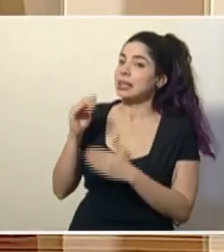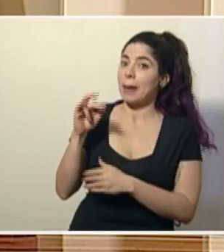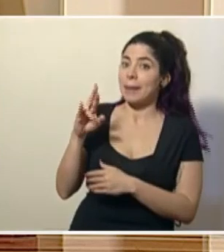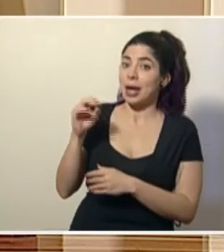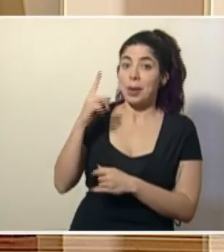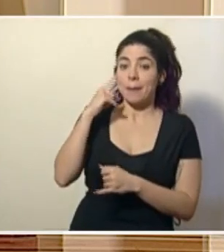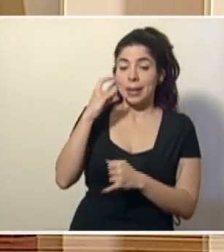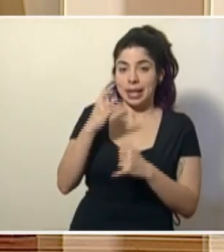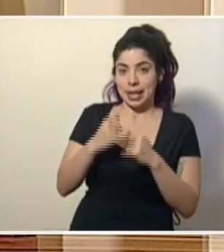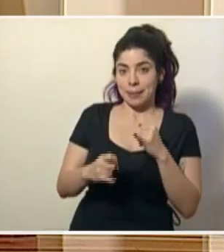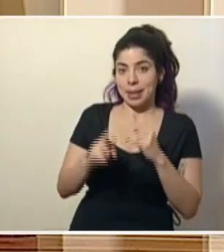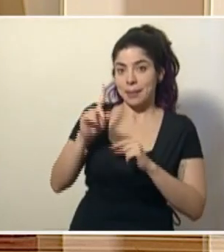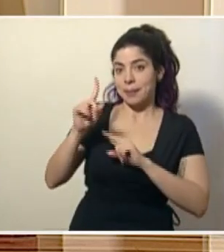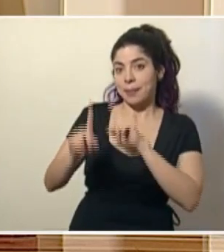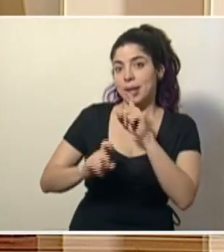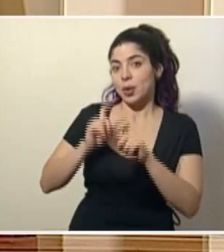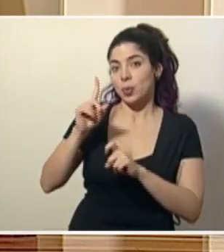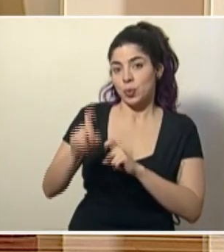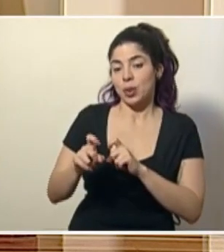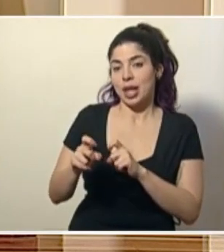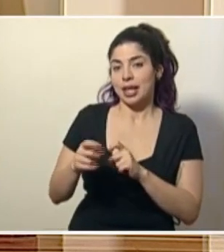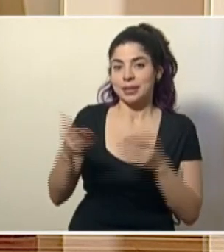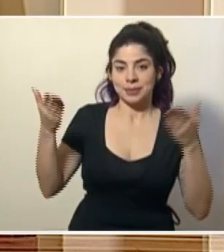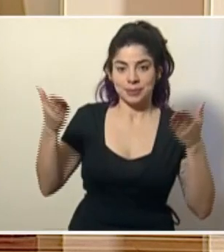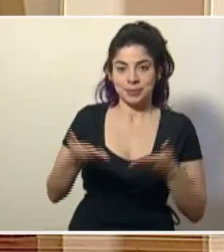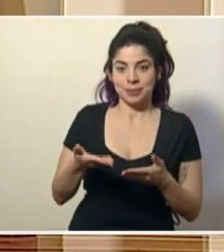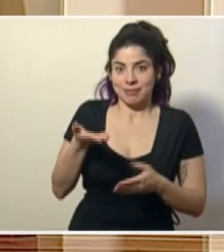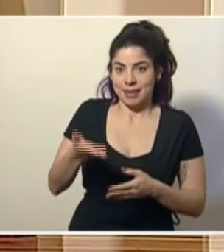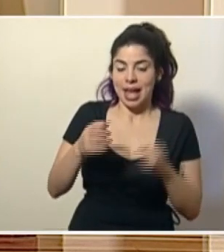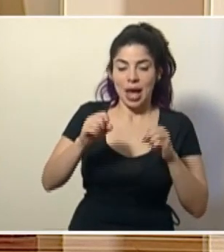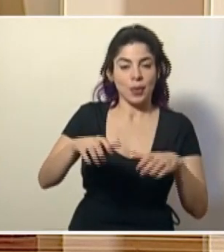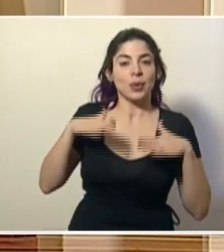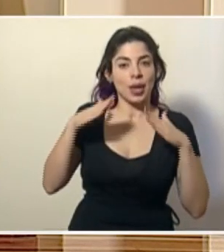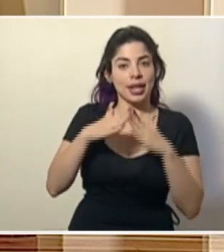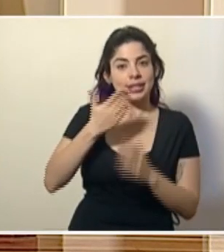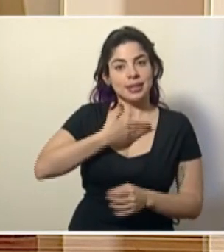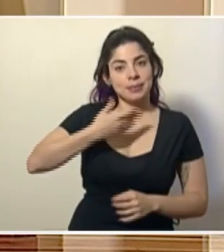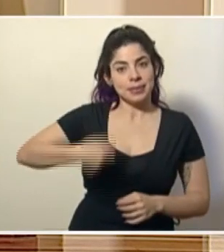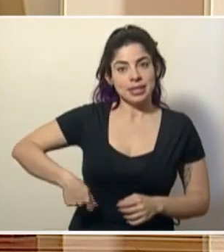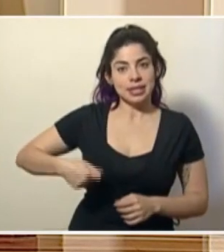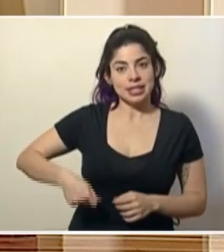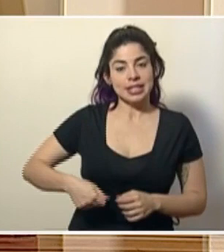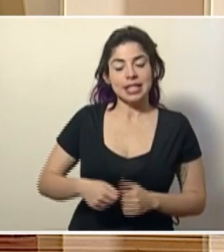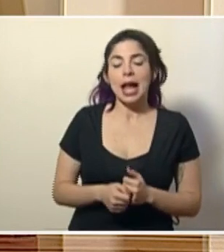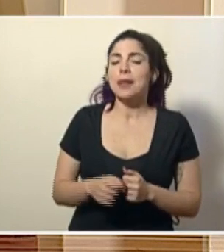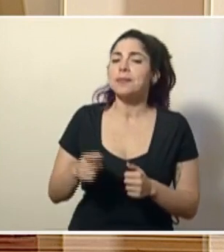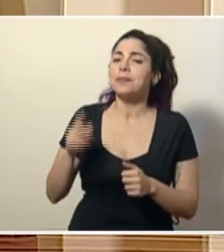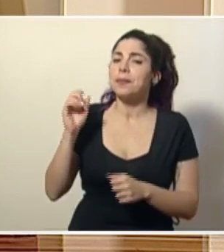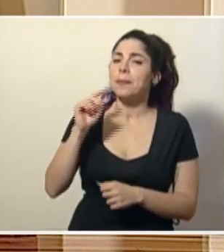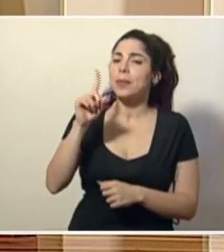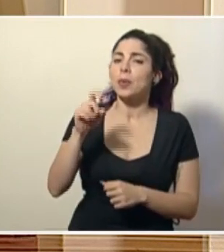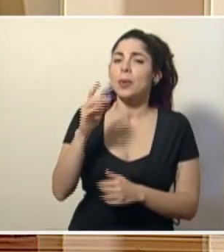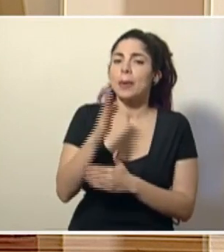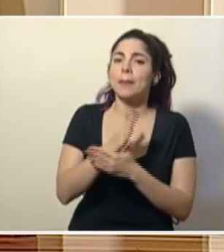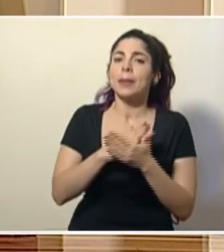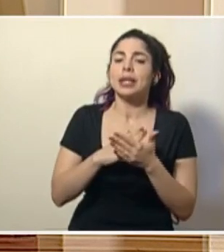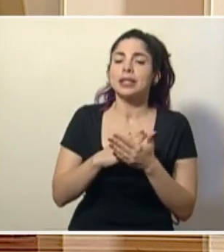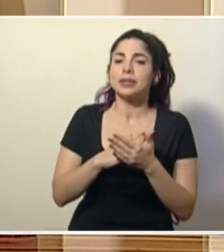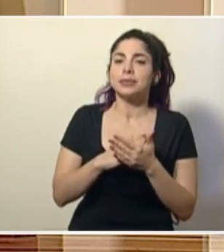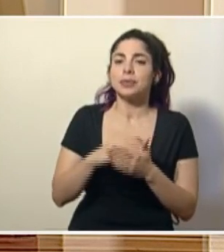Para finalizar las preguntas presenciales aquí en el auditorio de la Casa Presidencial, vamos a escuchar